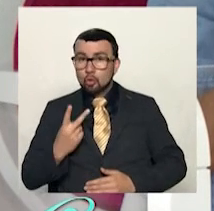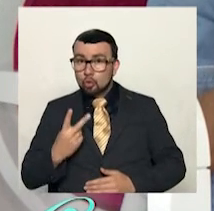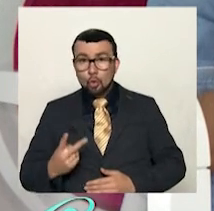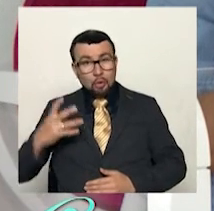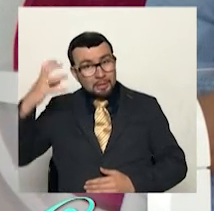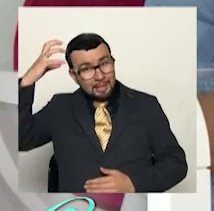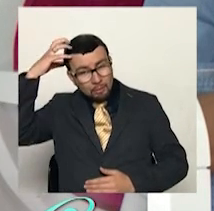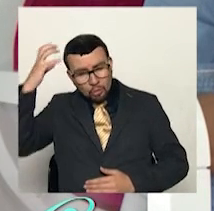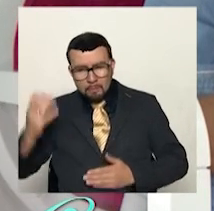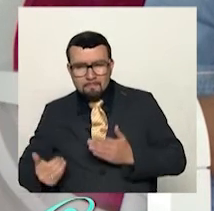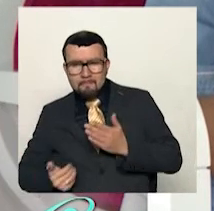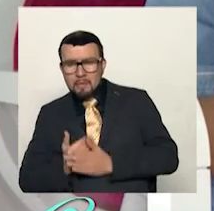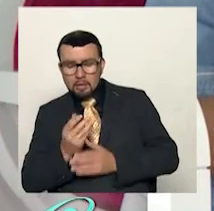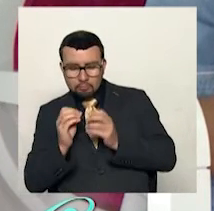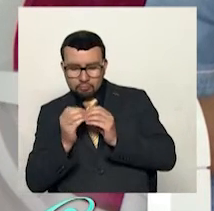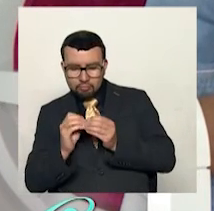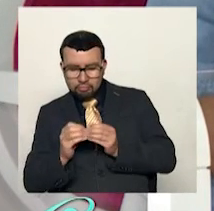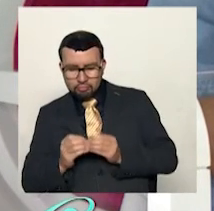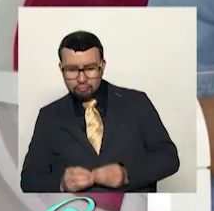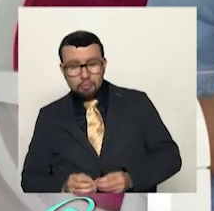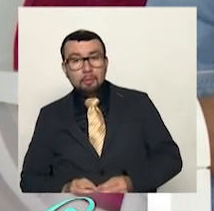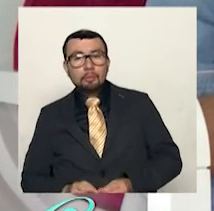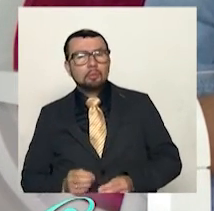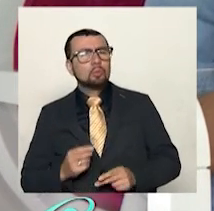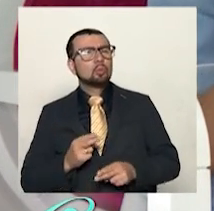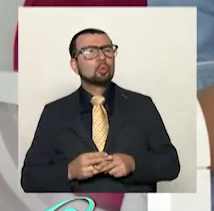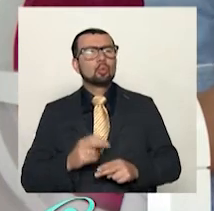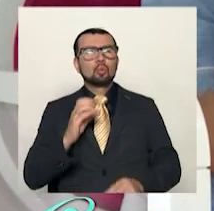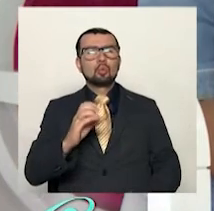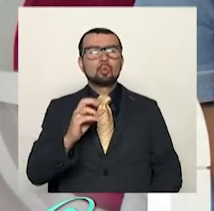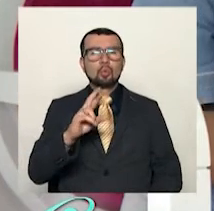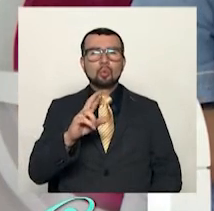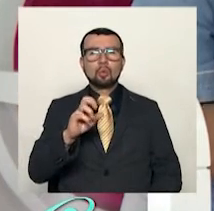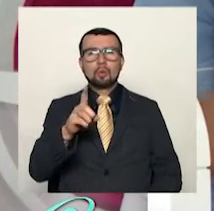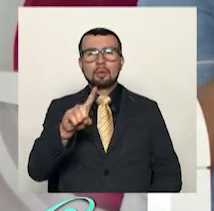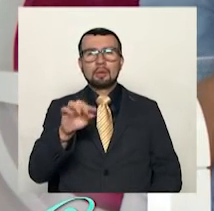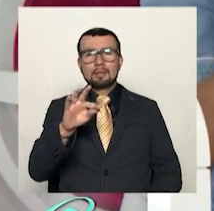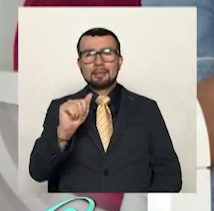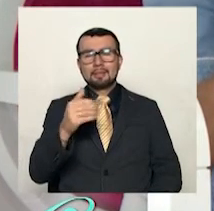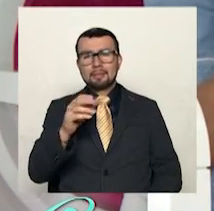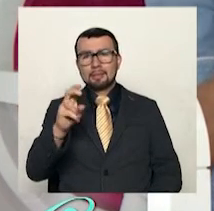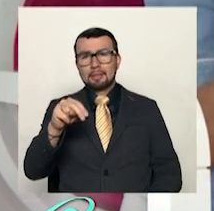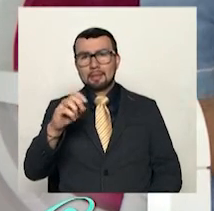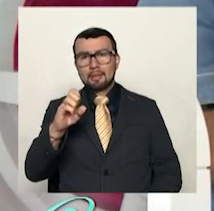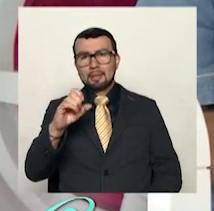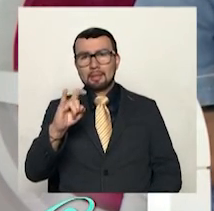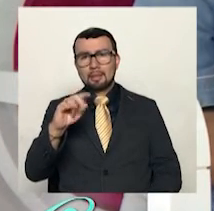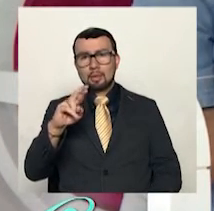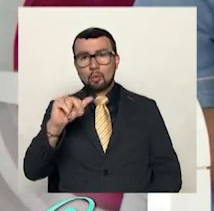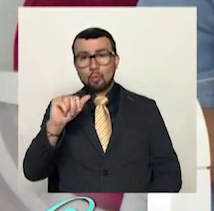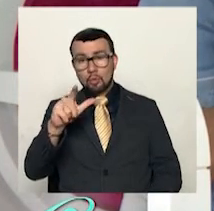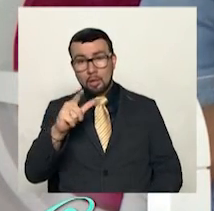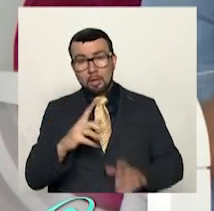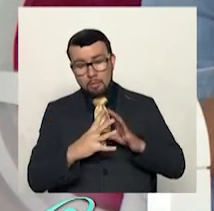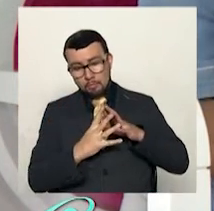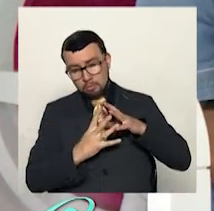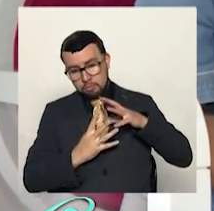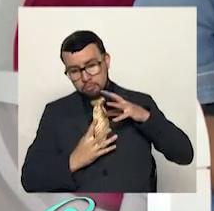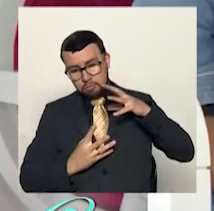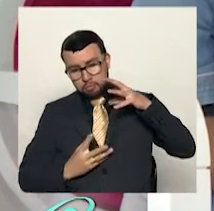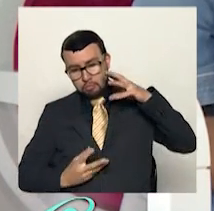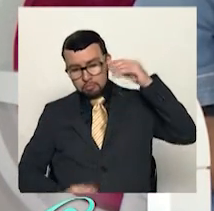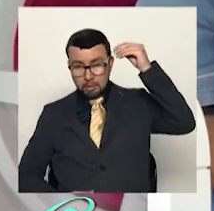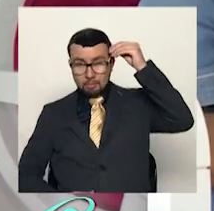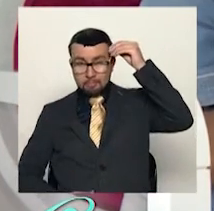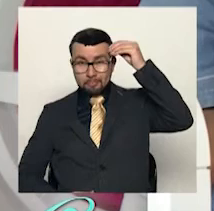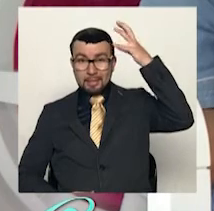de un tejido nervioso que se llama cresta neural, y la cresta neural crece hacia arriba y crece hacia abajo, originando los dos cerebros.